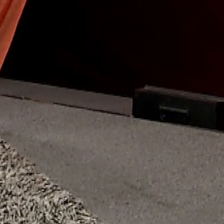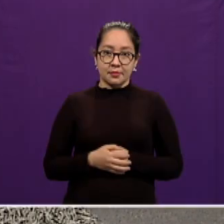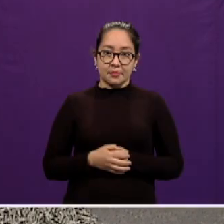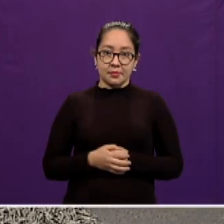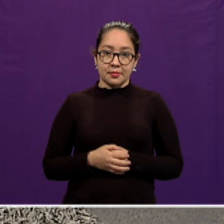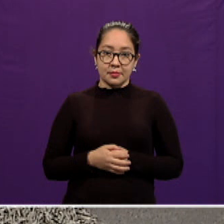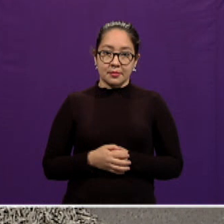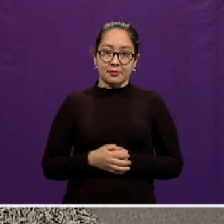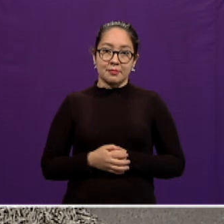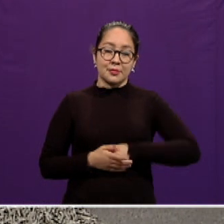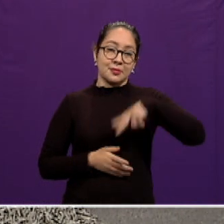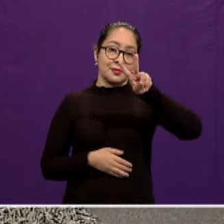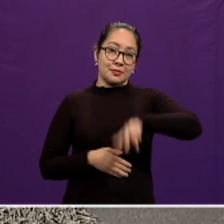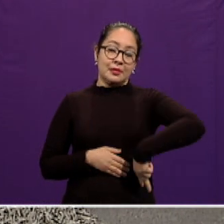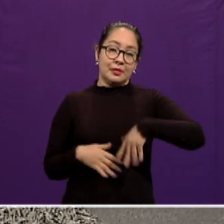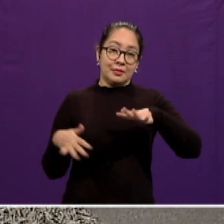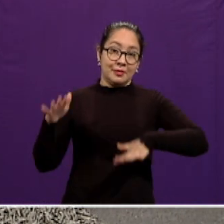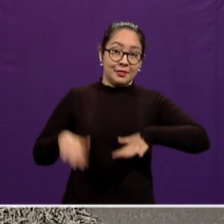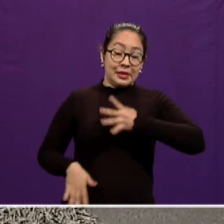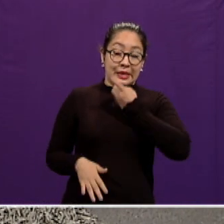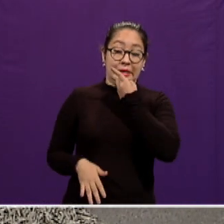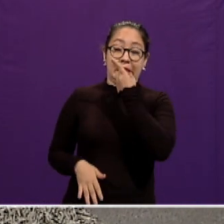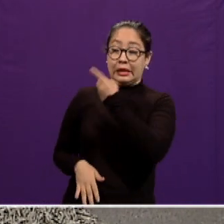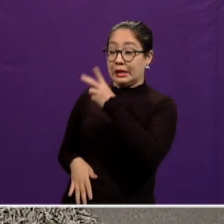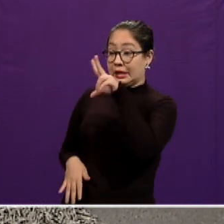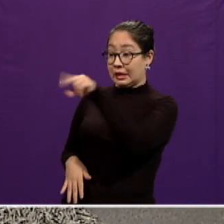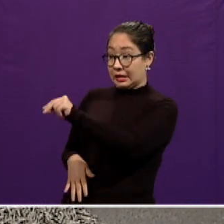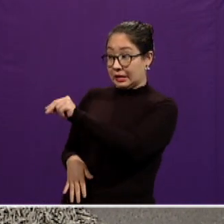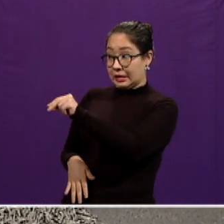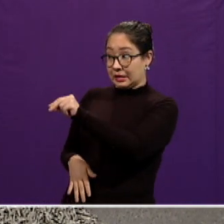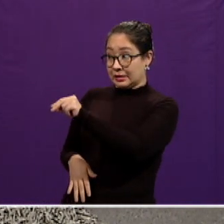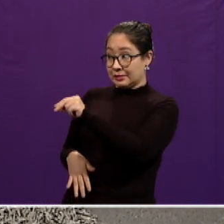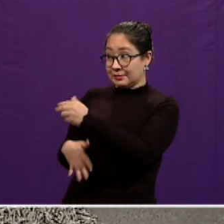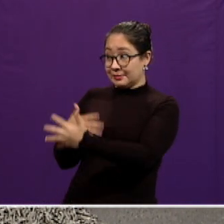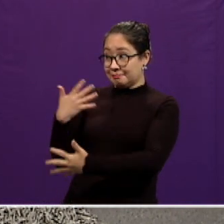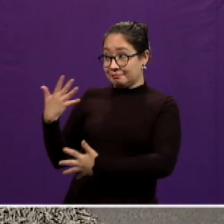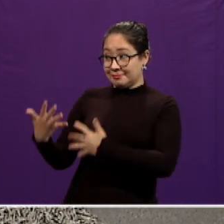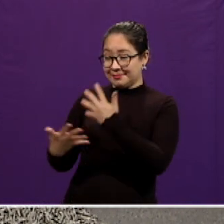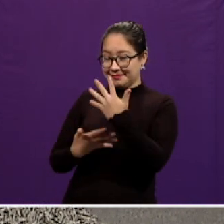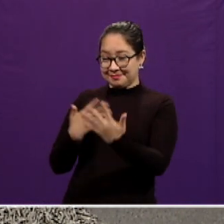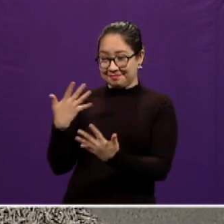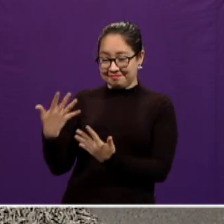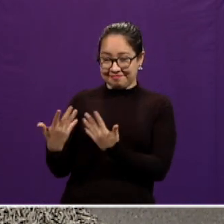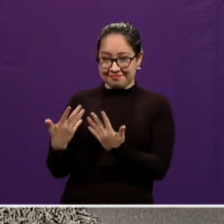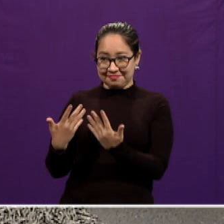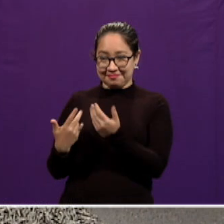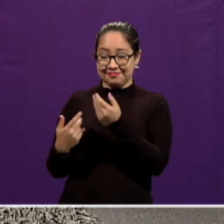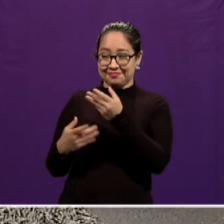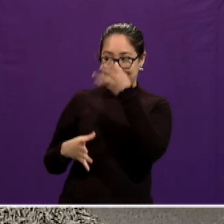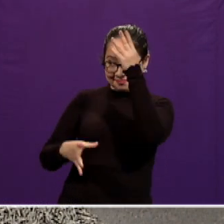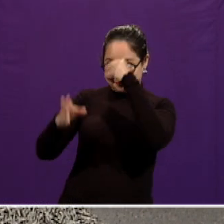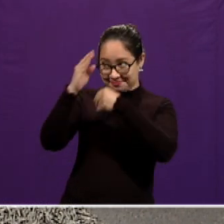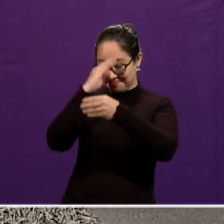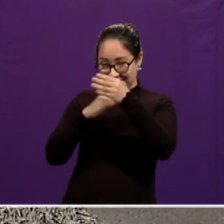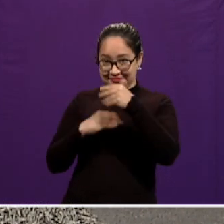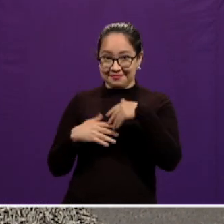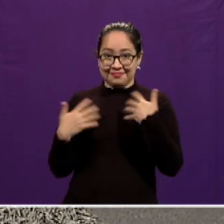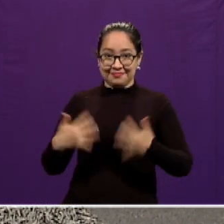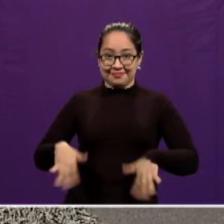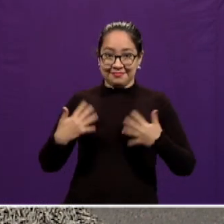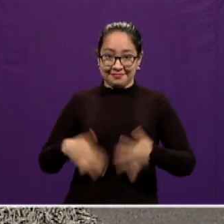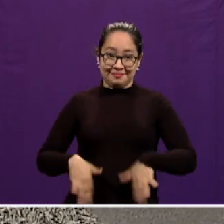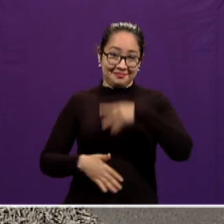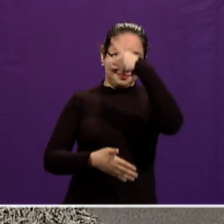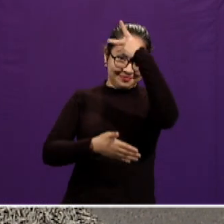Ay, psicóloga, pues de repente decimos no y lo que no queremos es que se termine Sororidades, ¿verdad? Ay, sí. Eso sí, lo que no